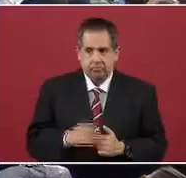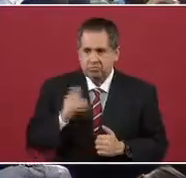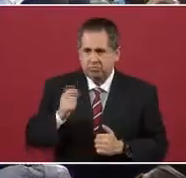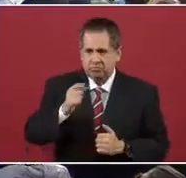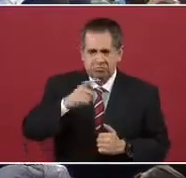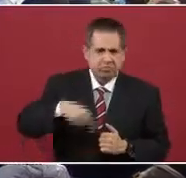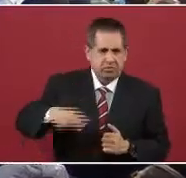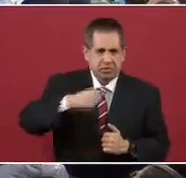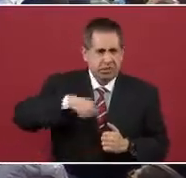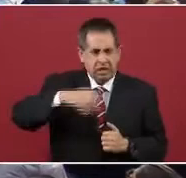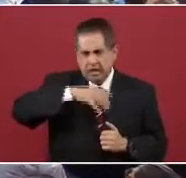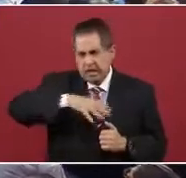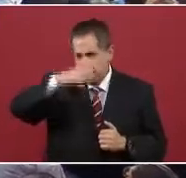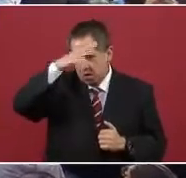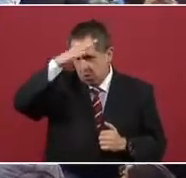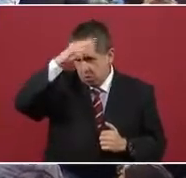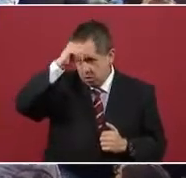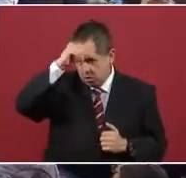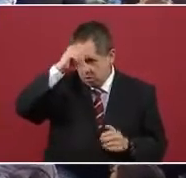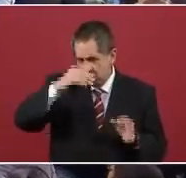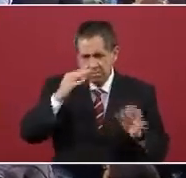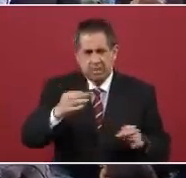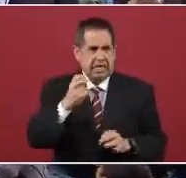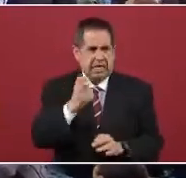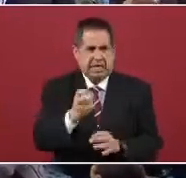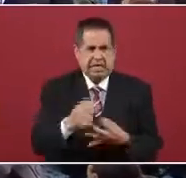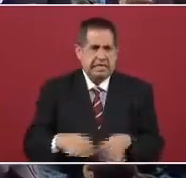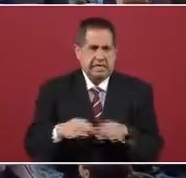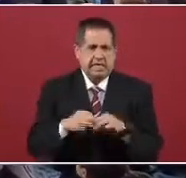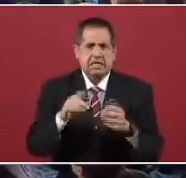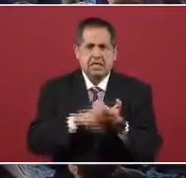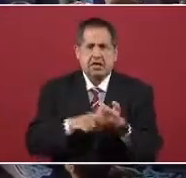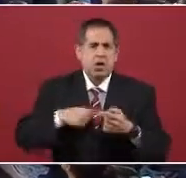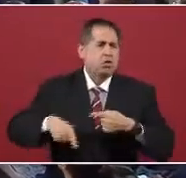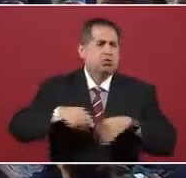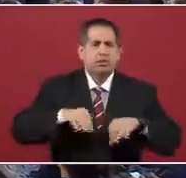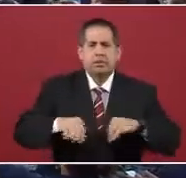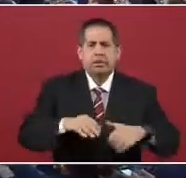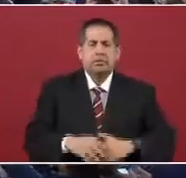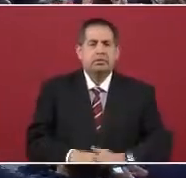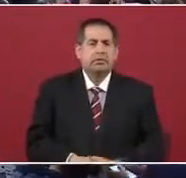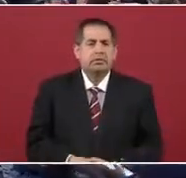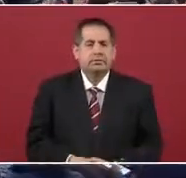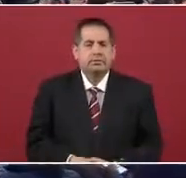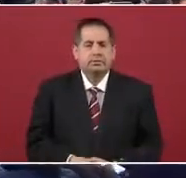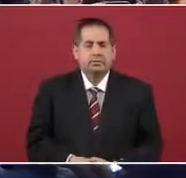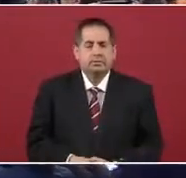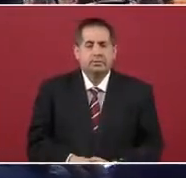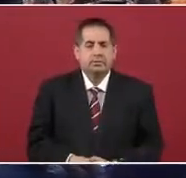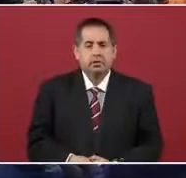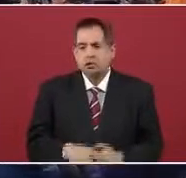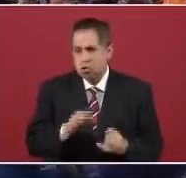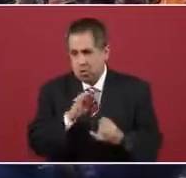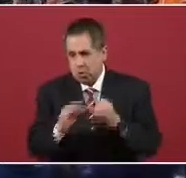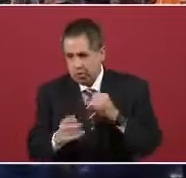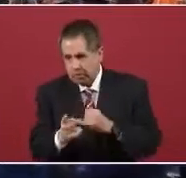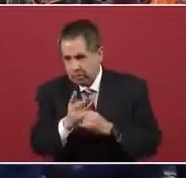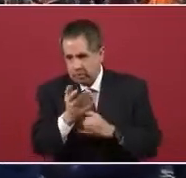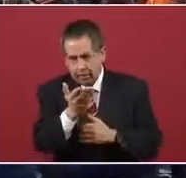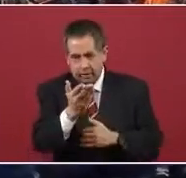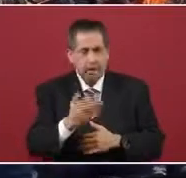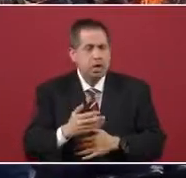llegue a acuerdos, es parte de nuestro trabajo. Señor, nada más por último,